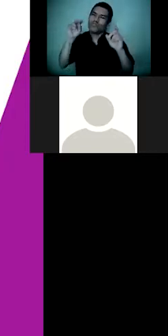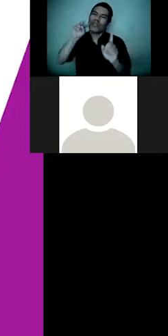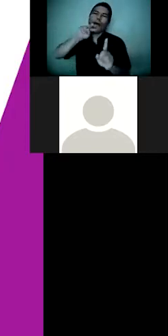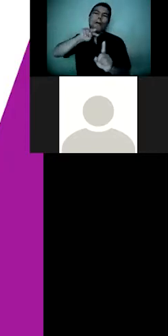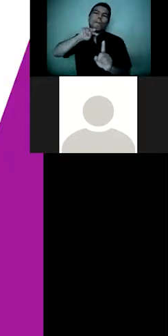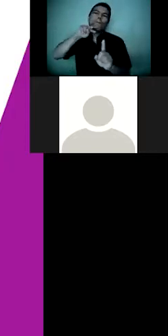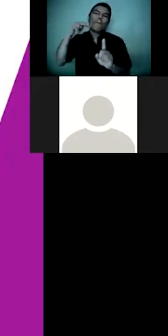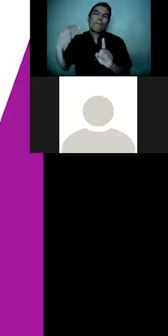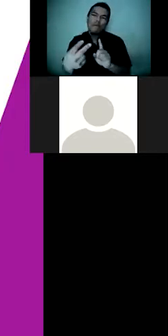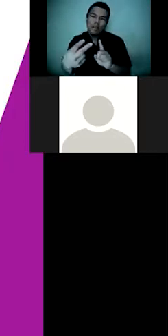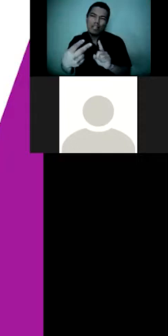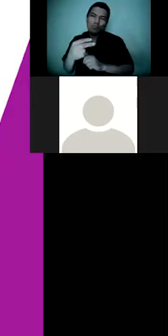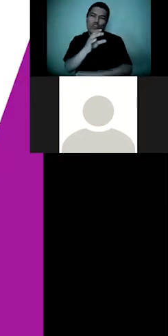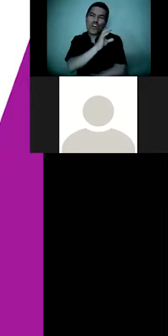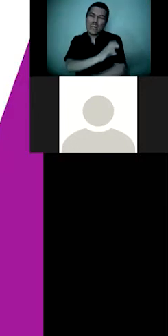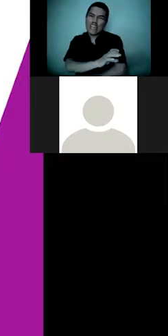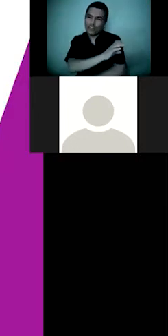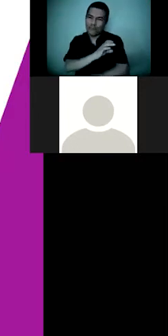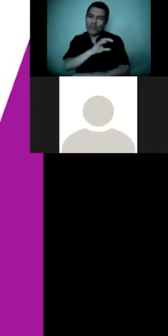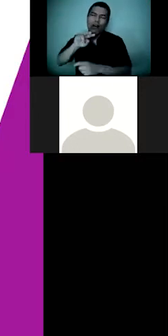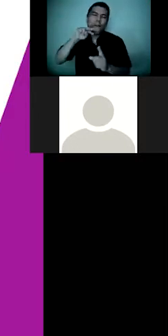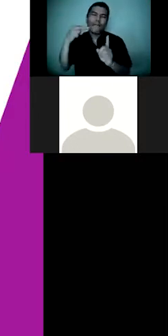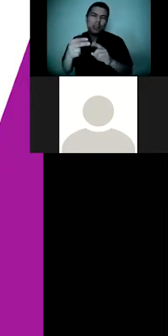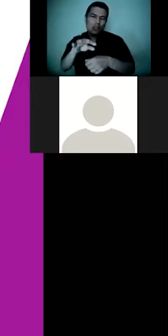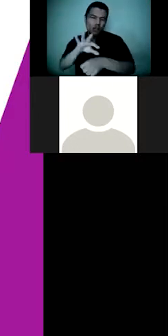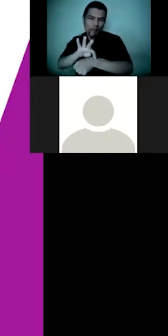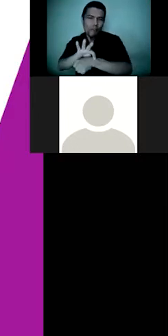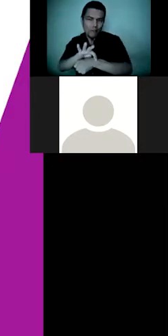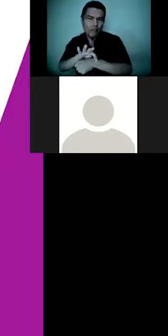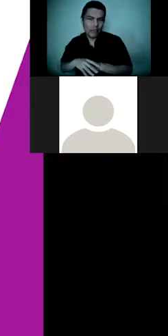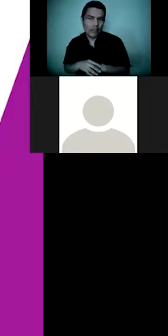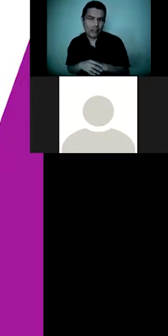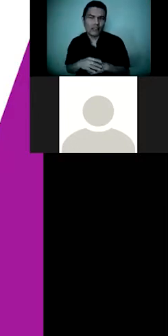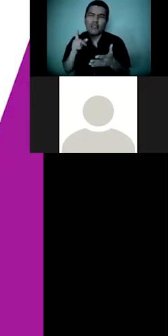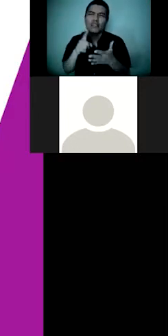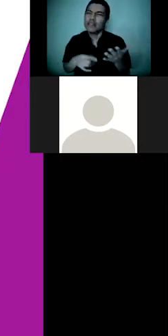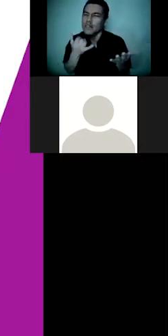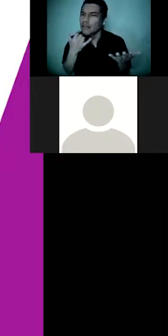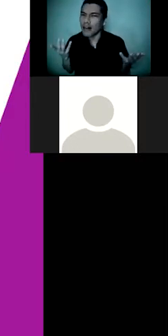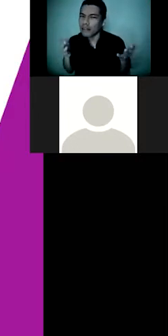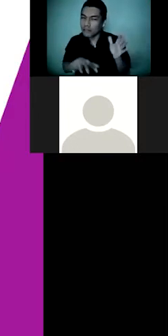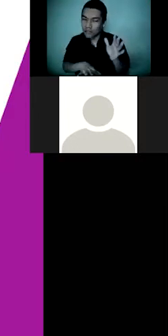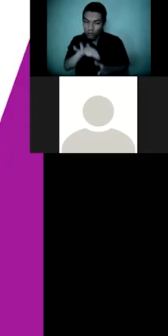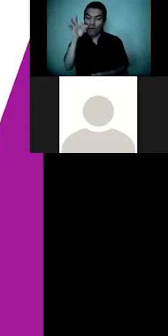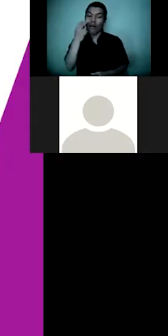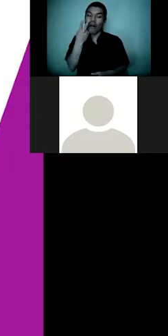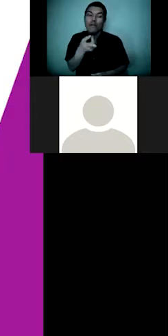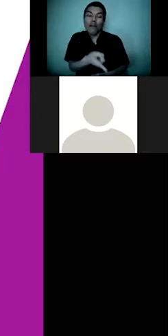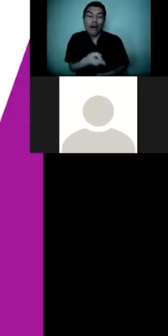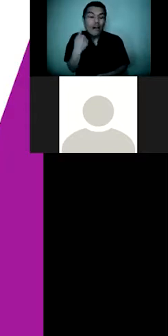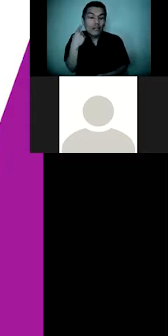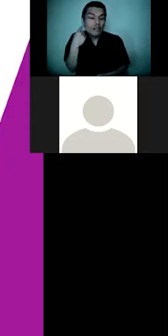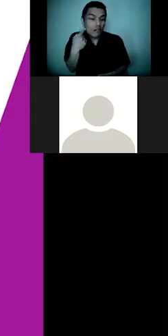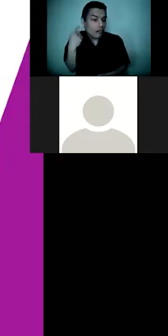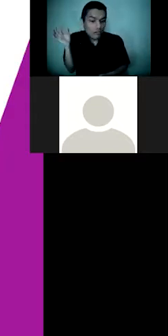Pero tiene un tema que le da una visión, un enfoque clínico, ¿no? Un enfoque médico es eso, ¿no?